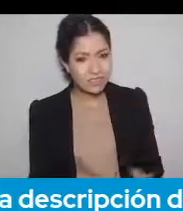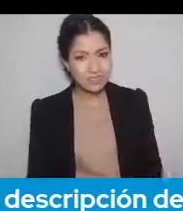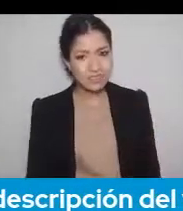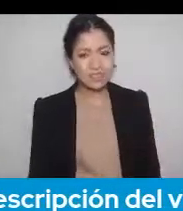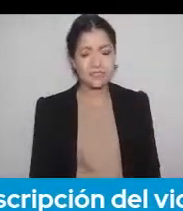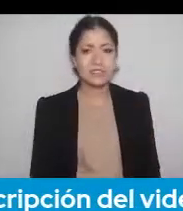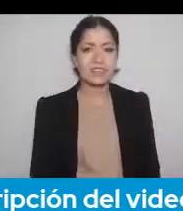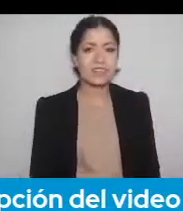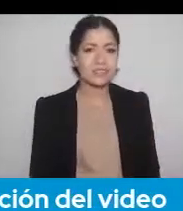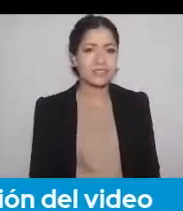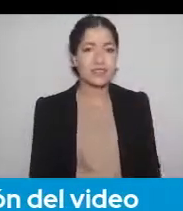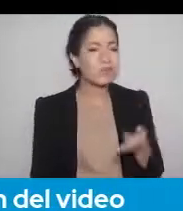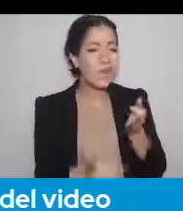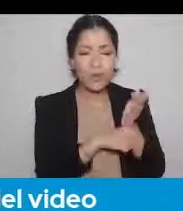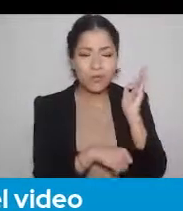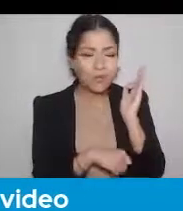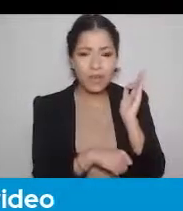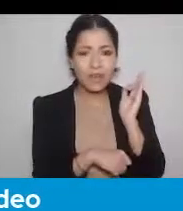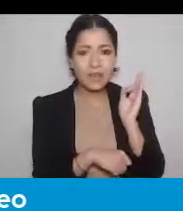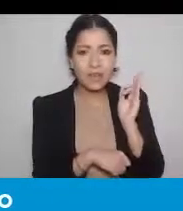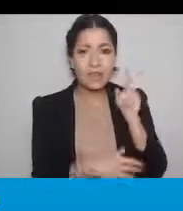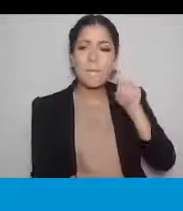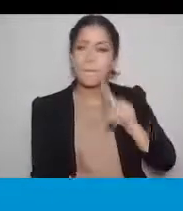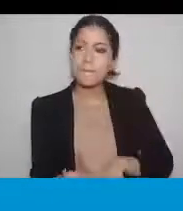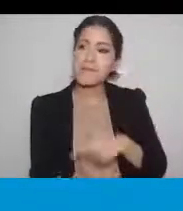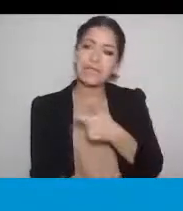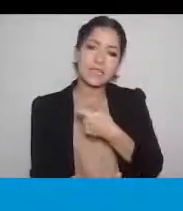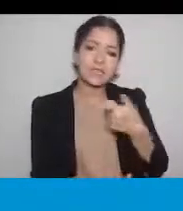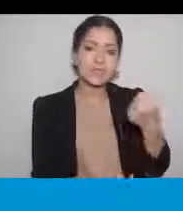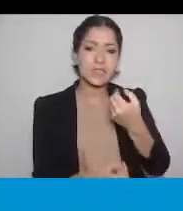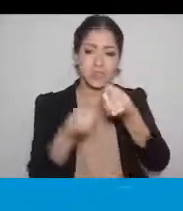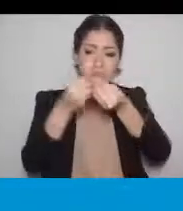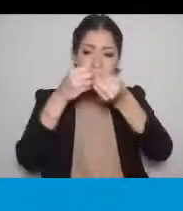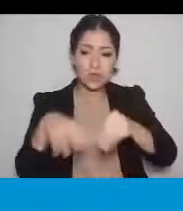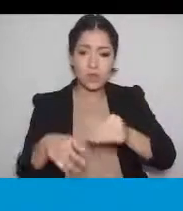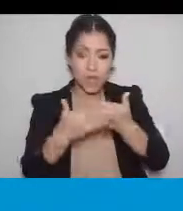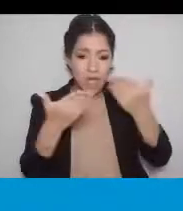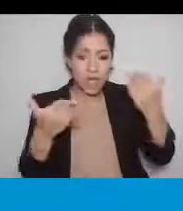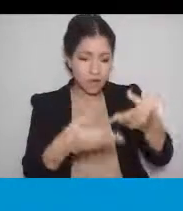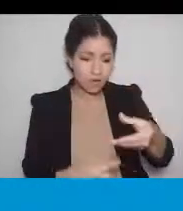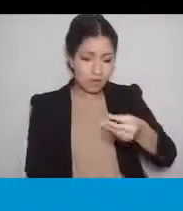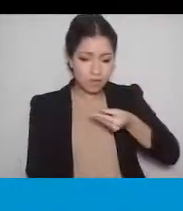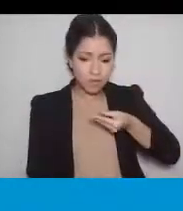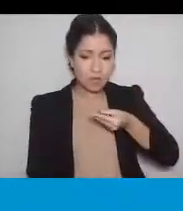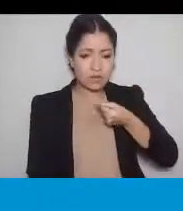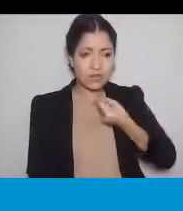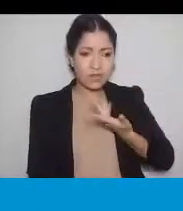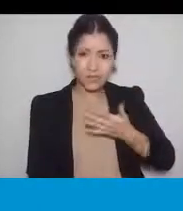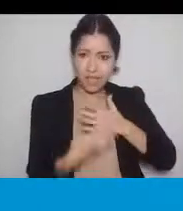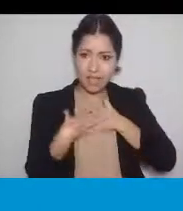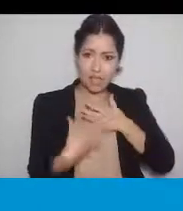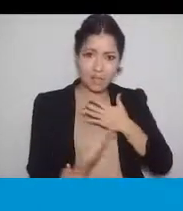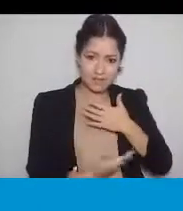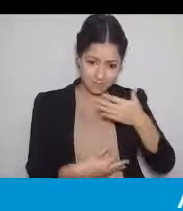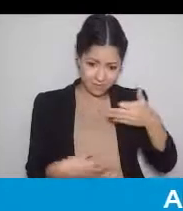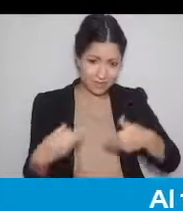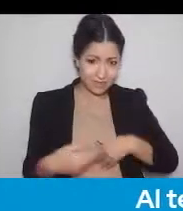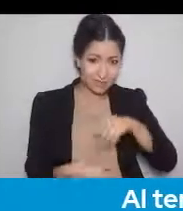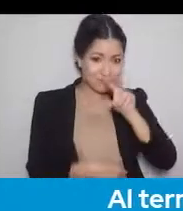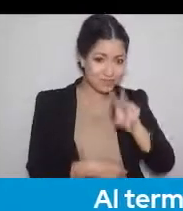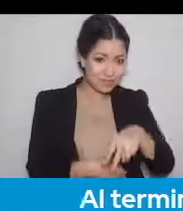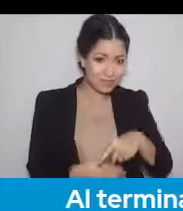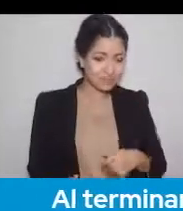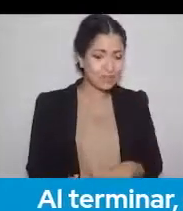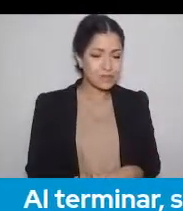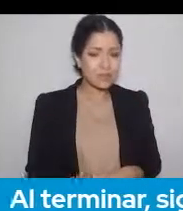Que se perdió en 1600, aparece ahora. ¿No amas el teatro? Te la regalo.